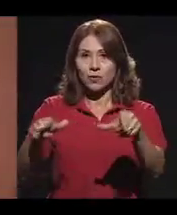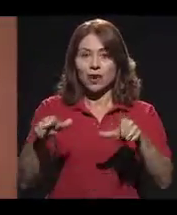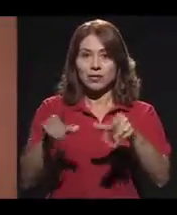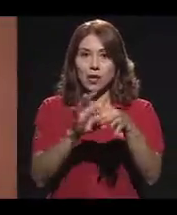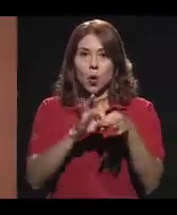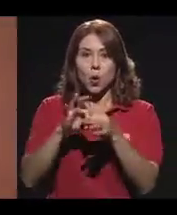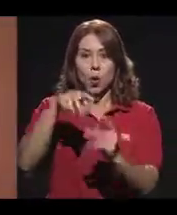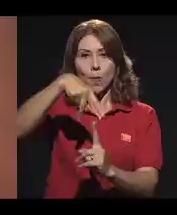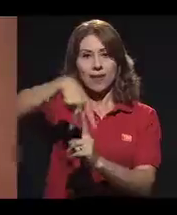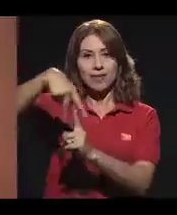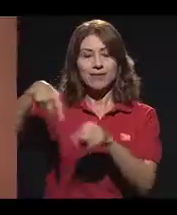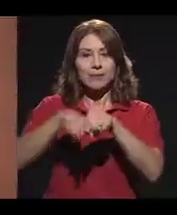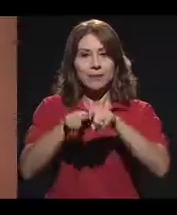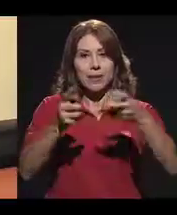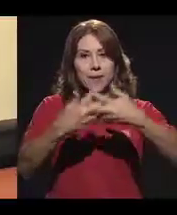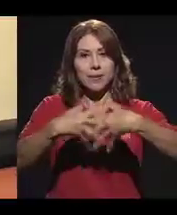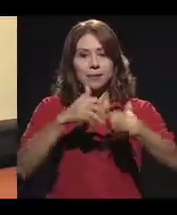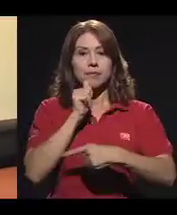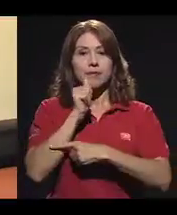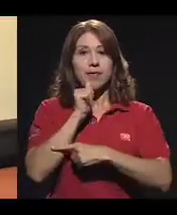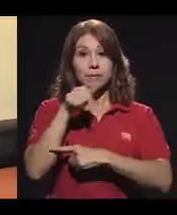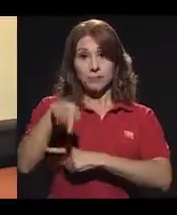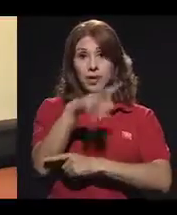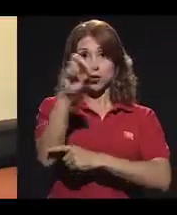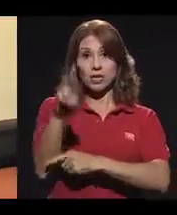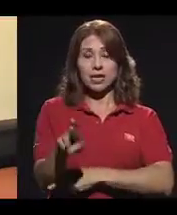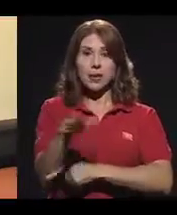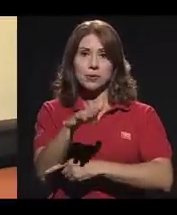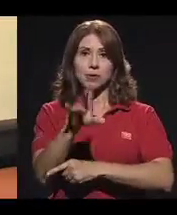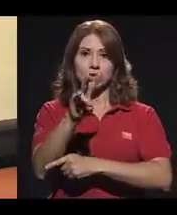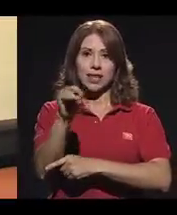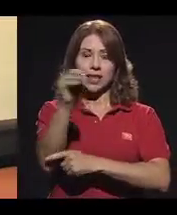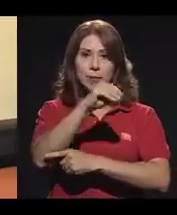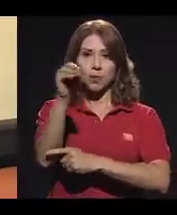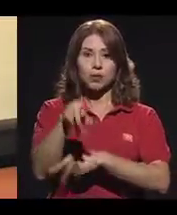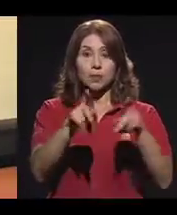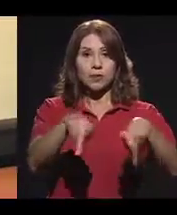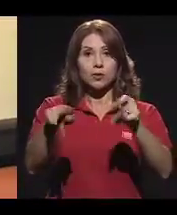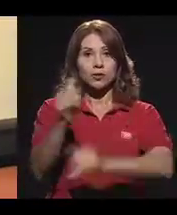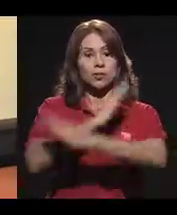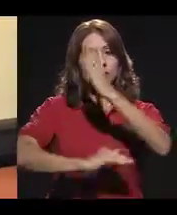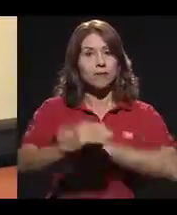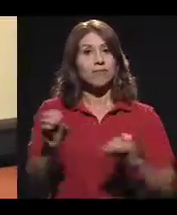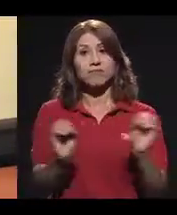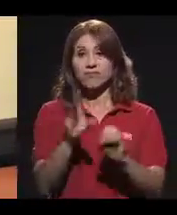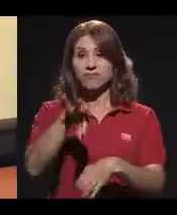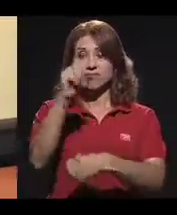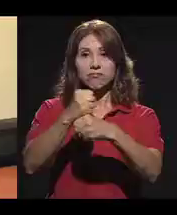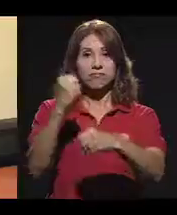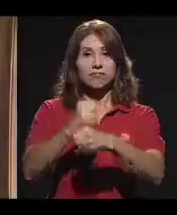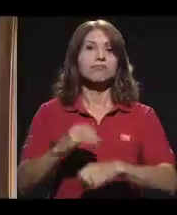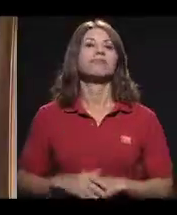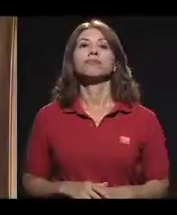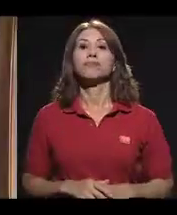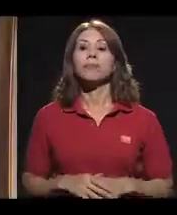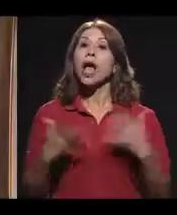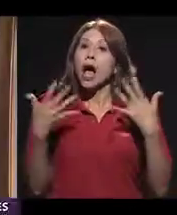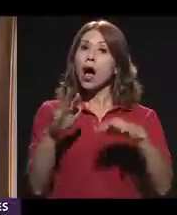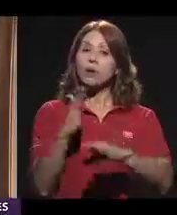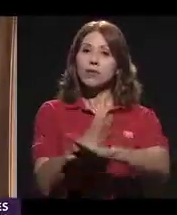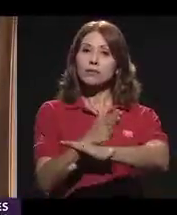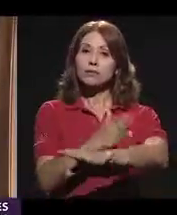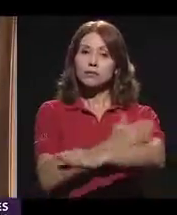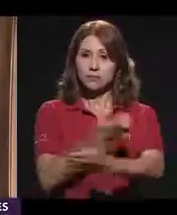empresas privadas. En el país, alrededor del 70% de este colectivo está desempleado. Que aunque el crecimiento